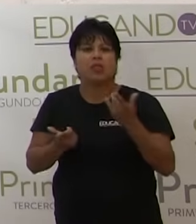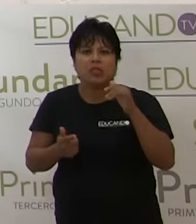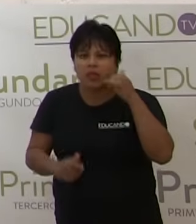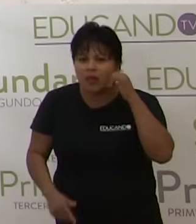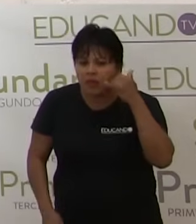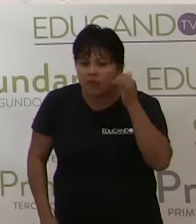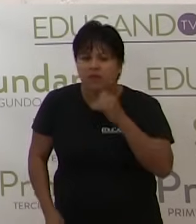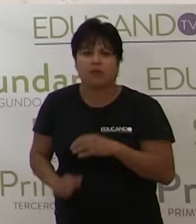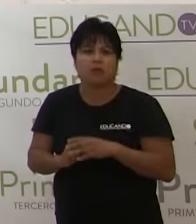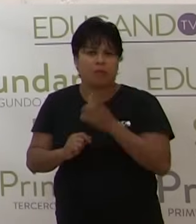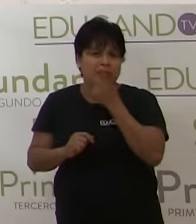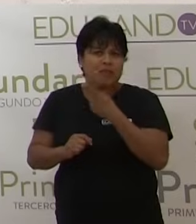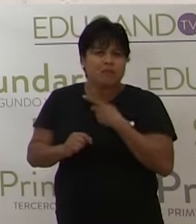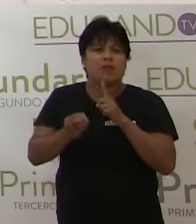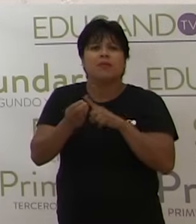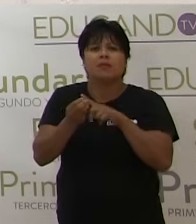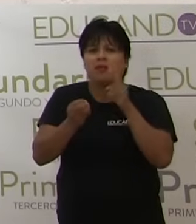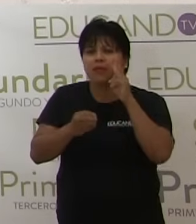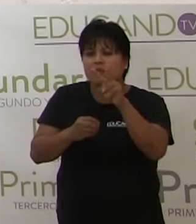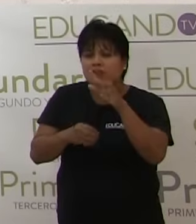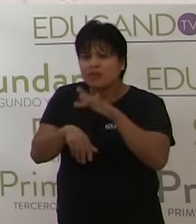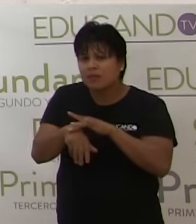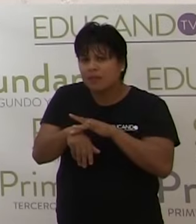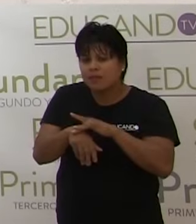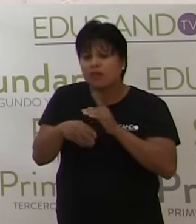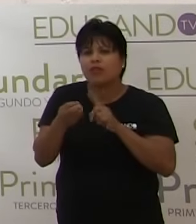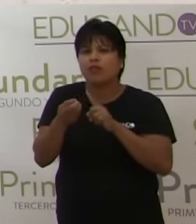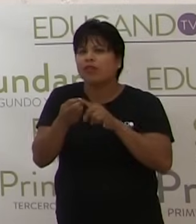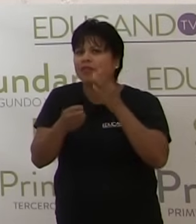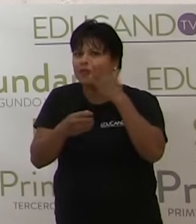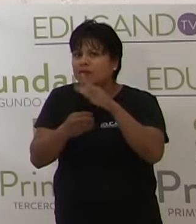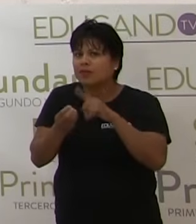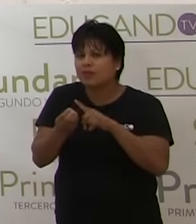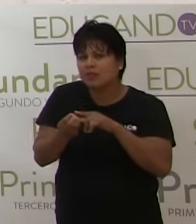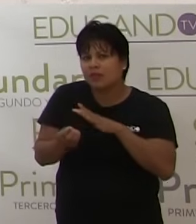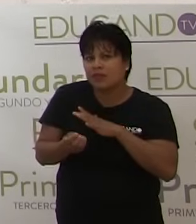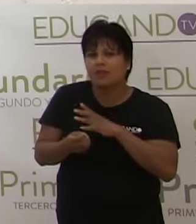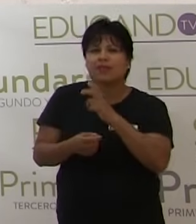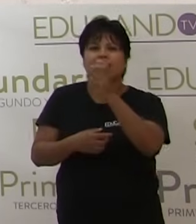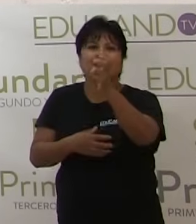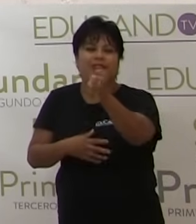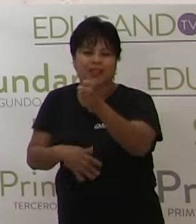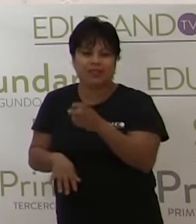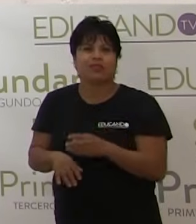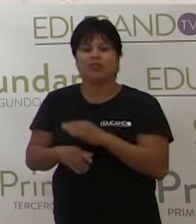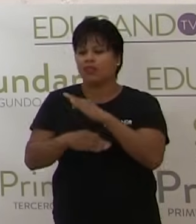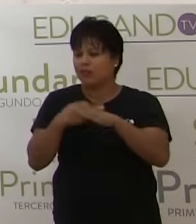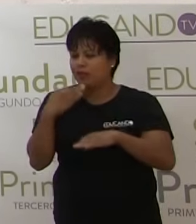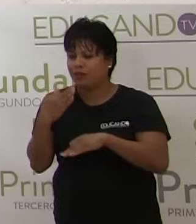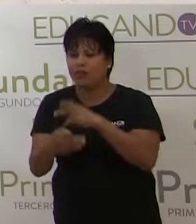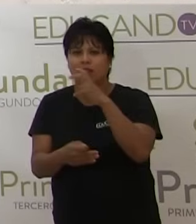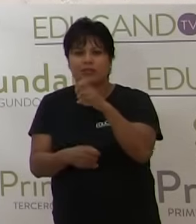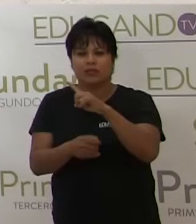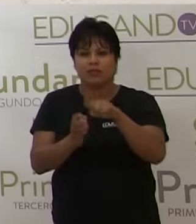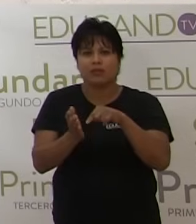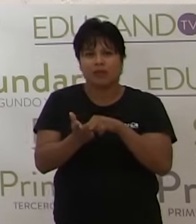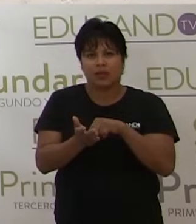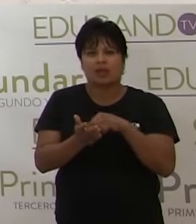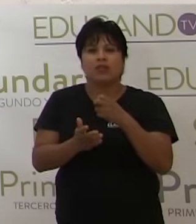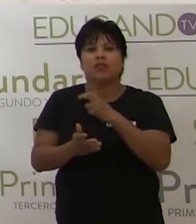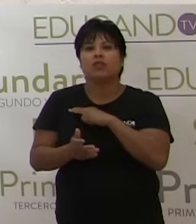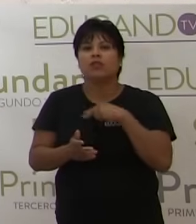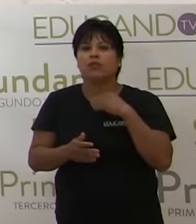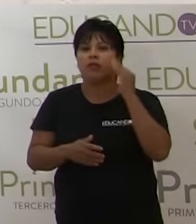teléfono dime dónde lo has visto dónde lo reconoces Exacto en todos esos lugares y vamos a